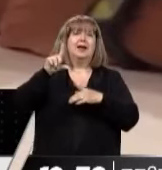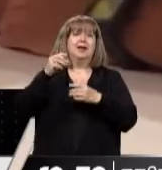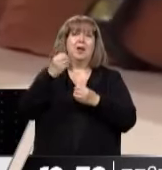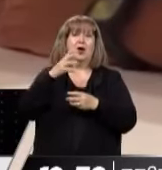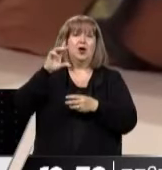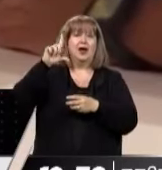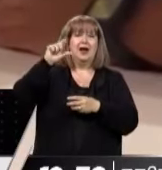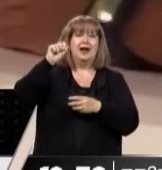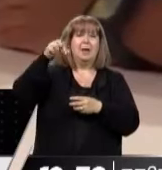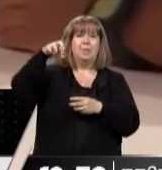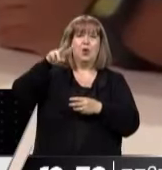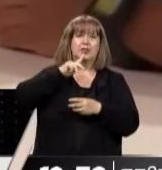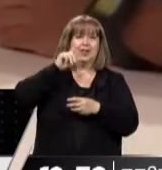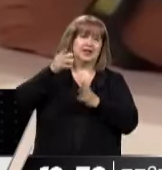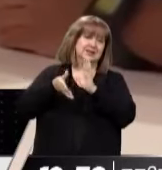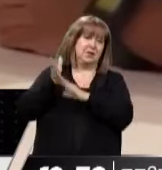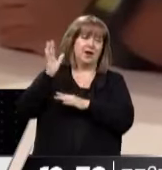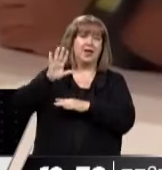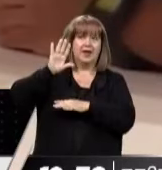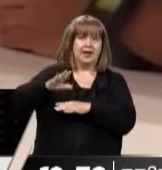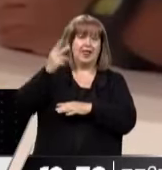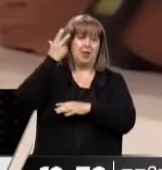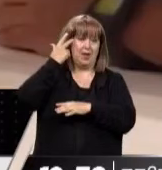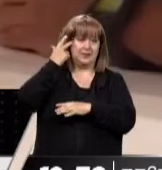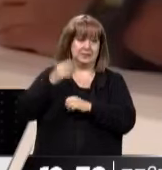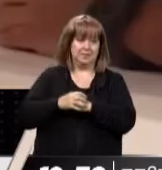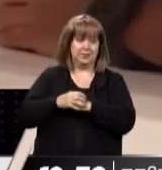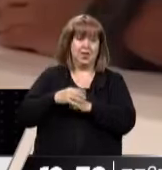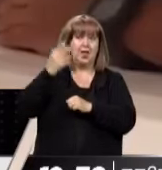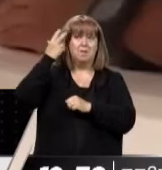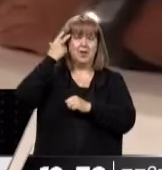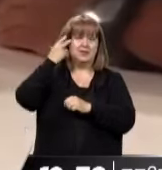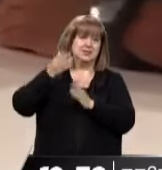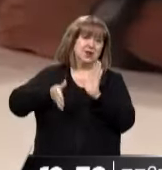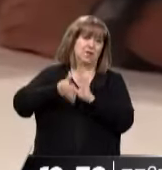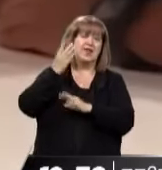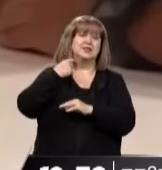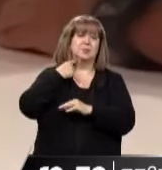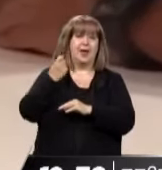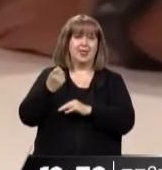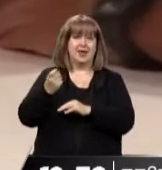pero en España no hacen nada. Ah, son todos traidores. Son todos tibios. Los catalanes son traidores.